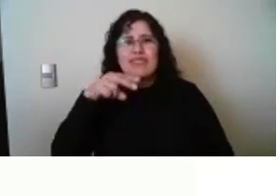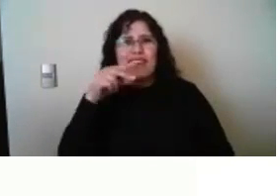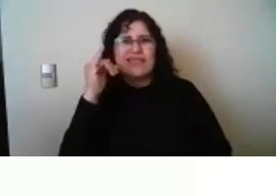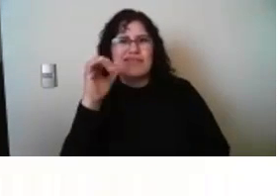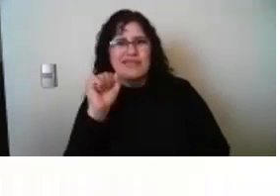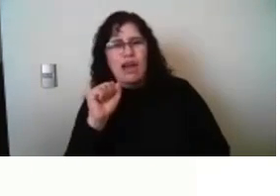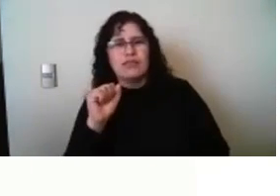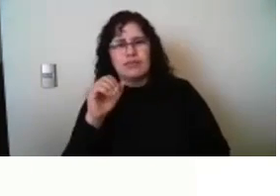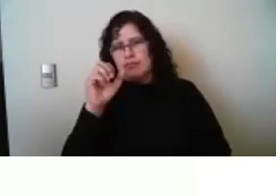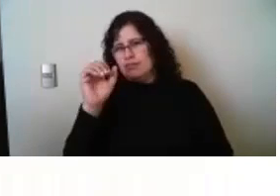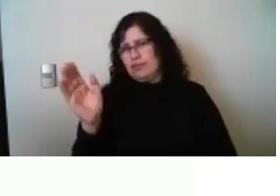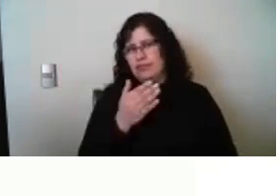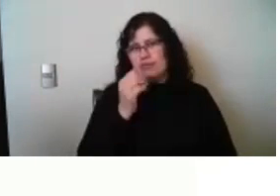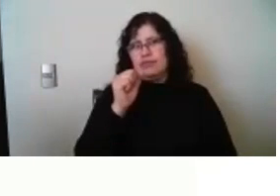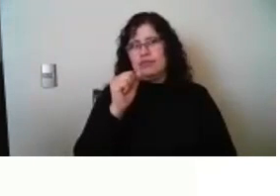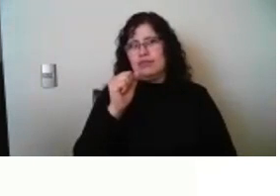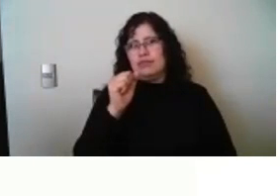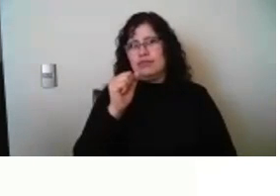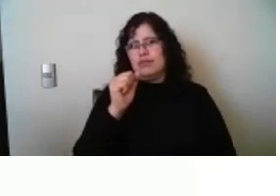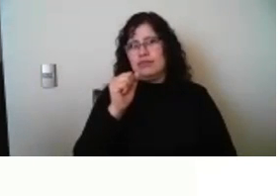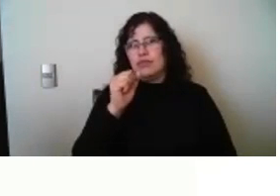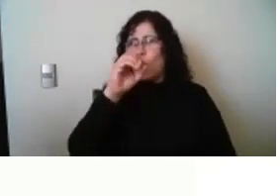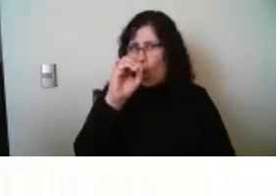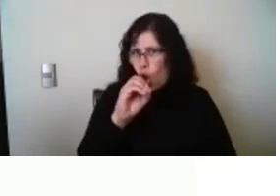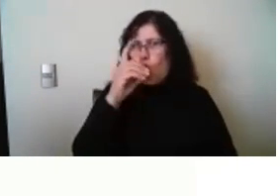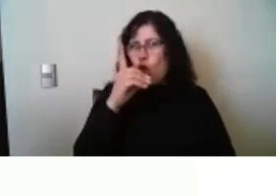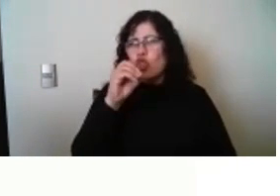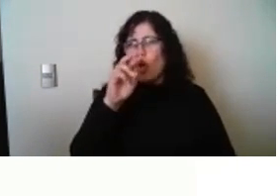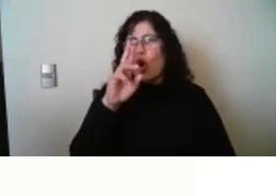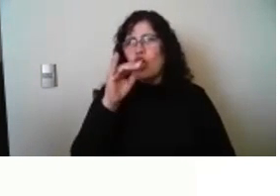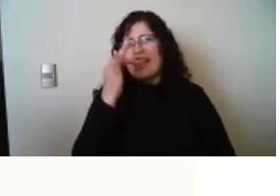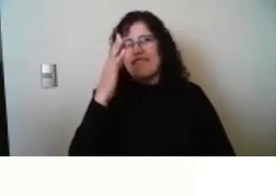aromáticas o sustancias odoríferas que pueden encontrar.